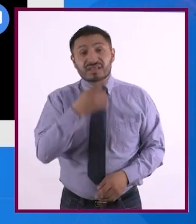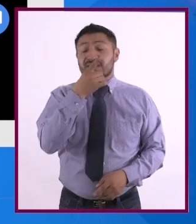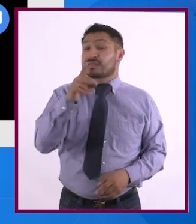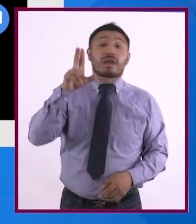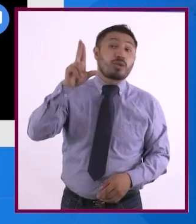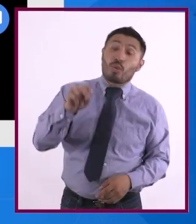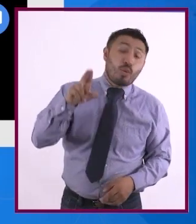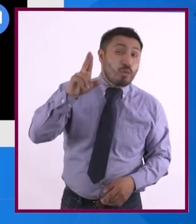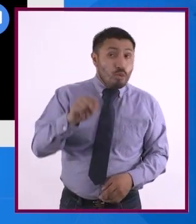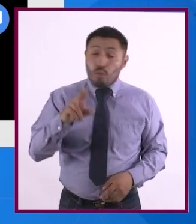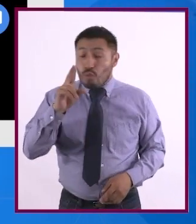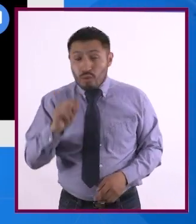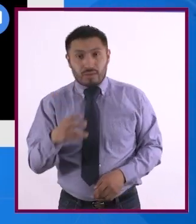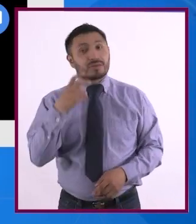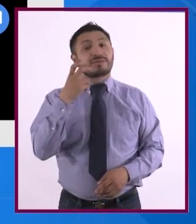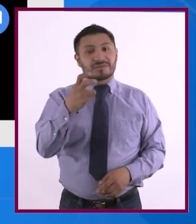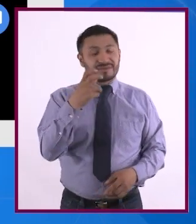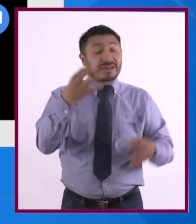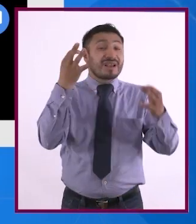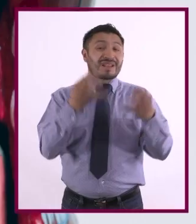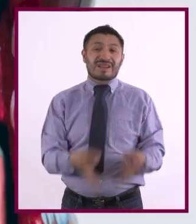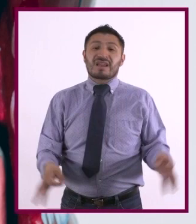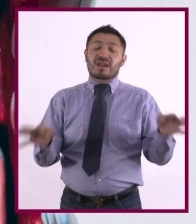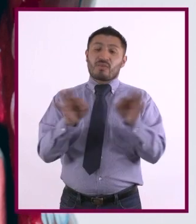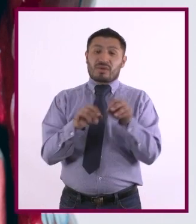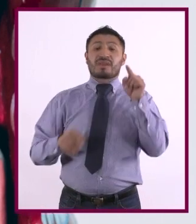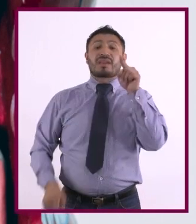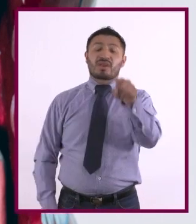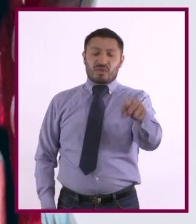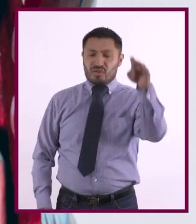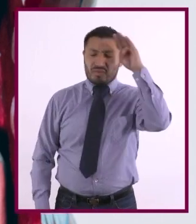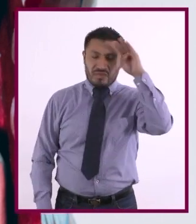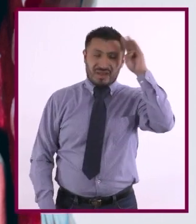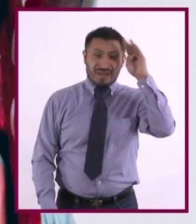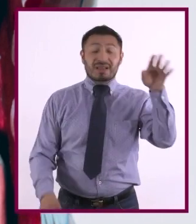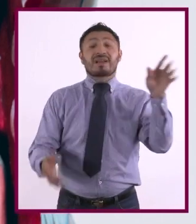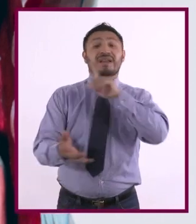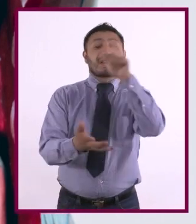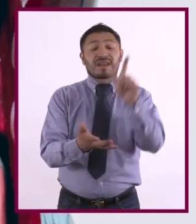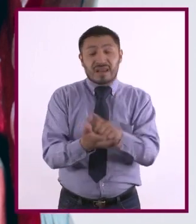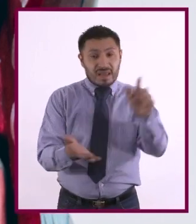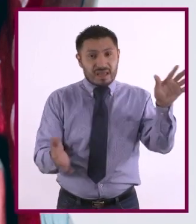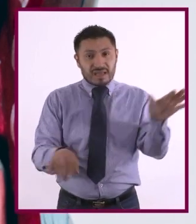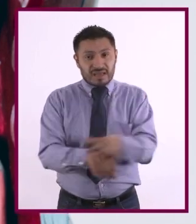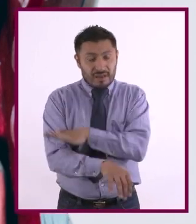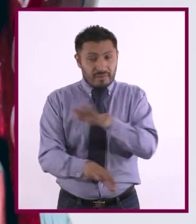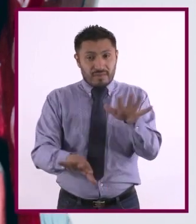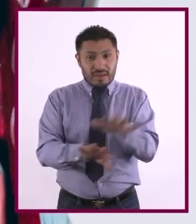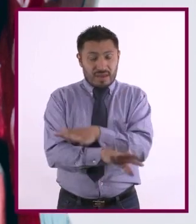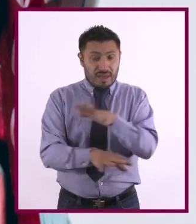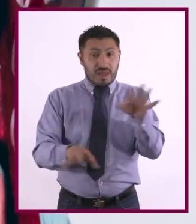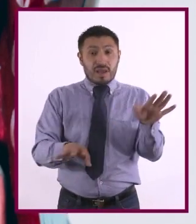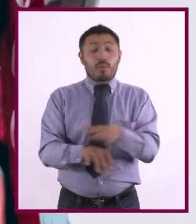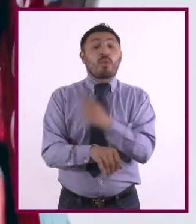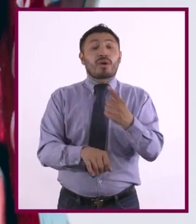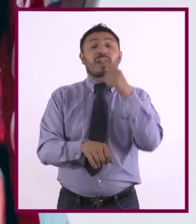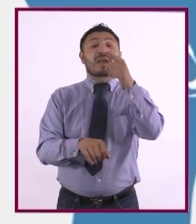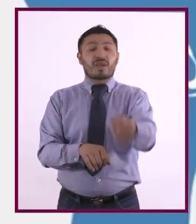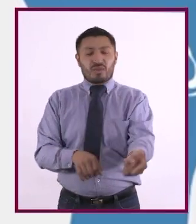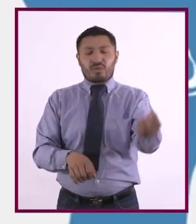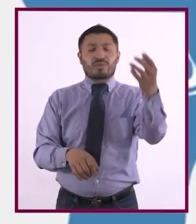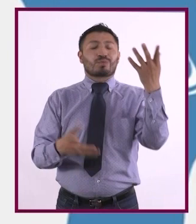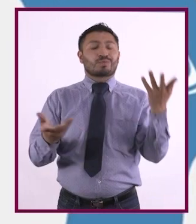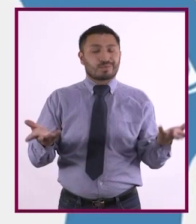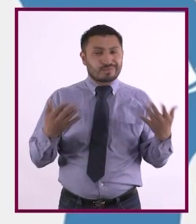la posibilidad. Entonces, esto es importante, esta reforma es importante porque ya no se exige entonces que haya